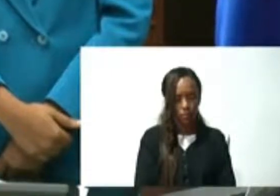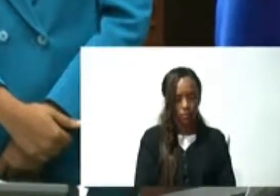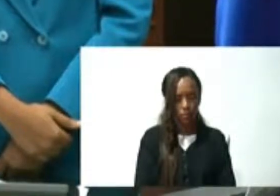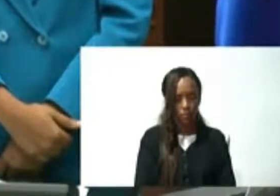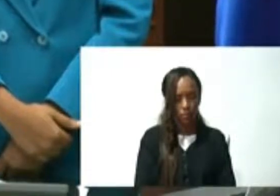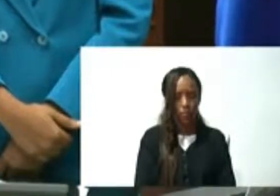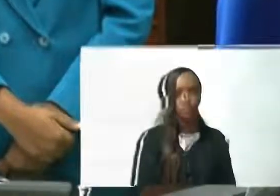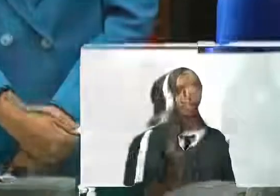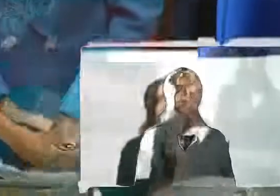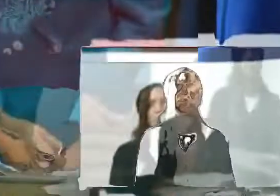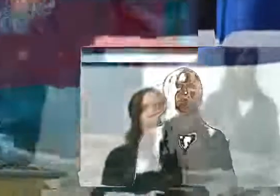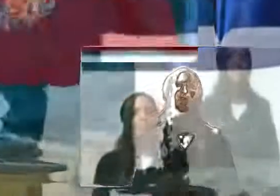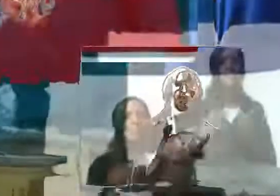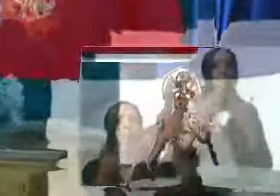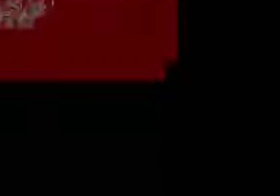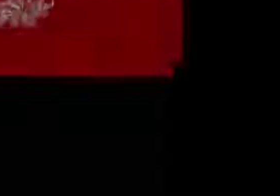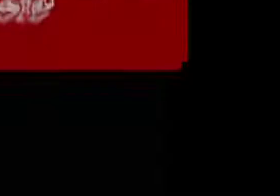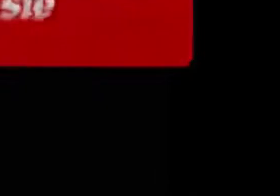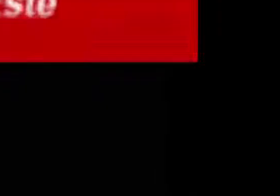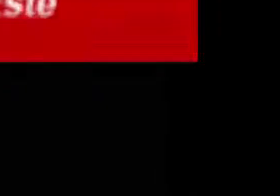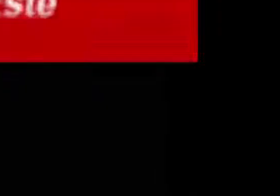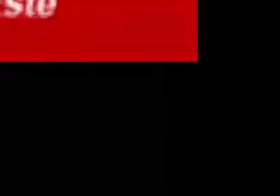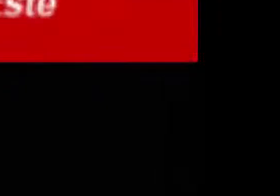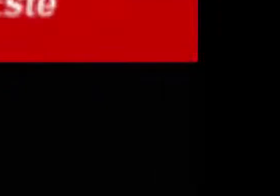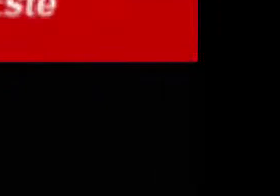Muchísimas gracias señores Diputados